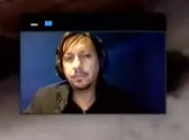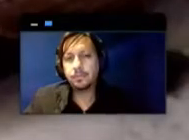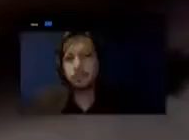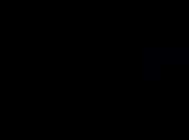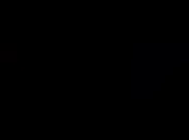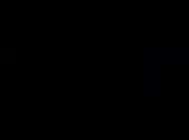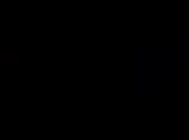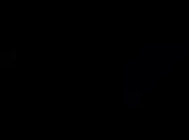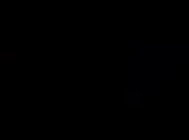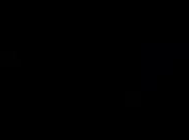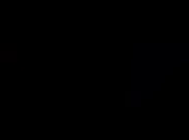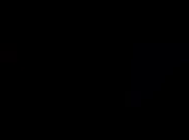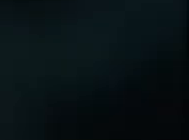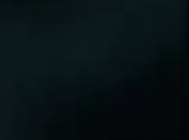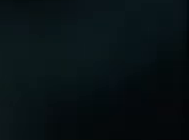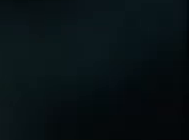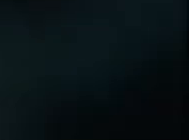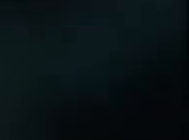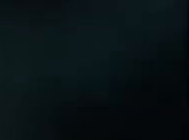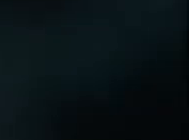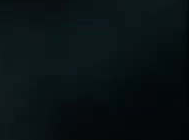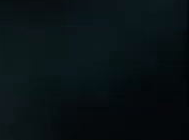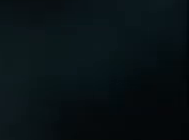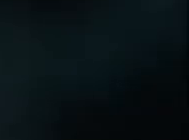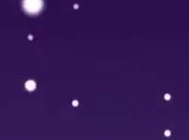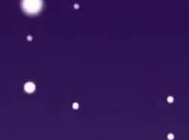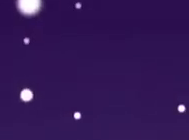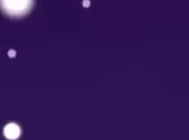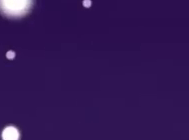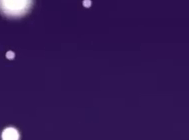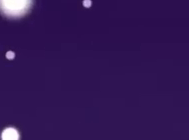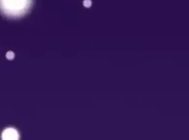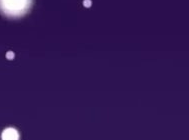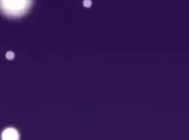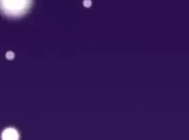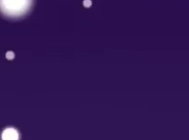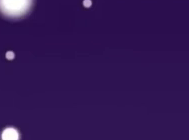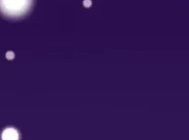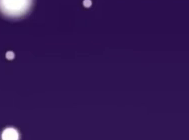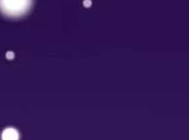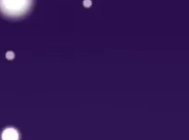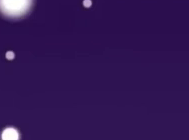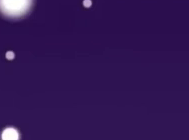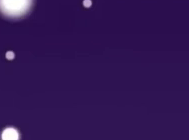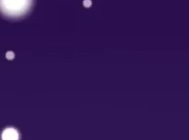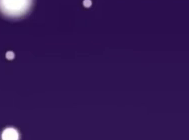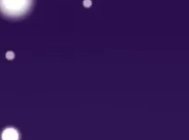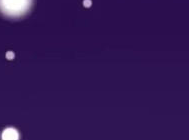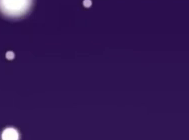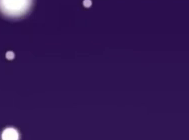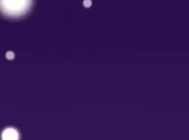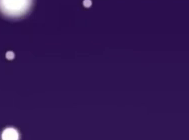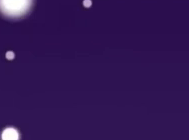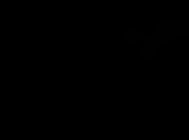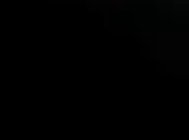poder llegar a estar ahí. Un ejercicio histórico que persigue asentarse en el extremo sur de la Luna para evitar las temperaturas muy extremas a